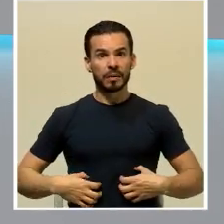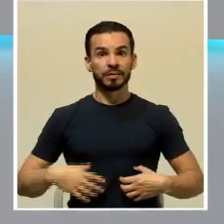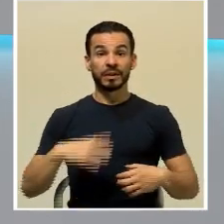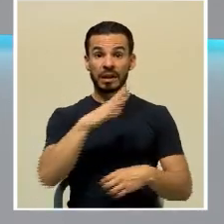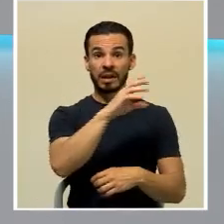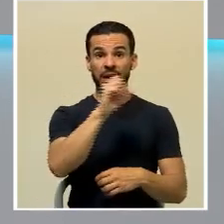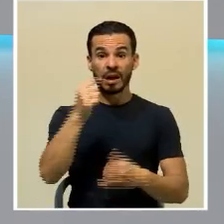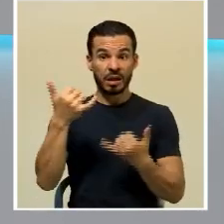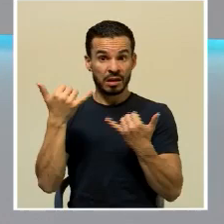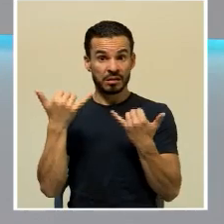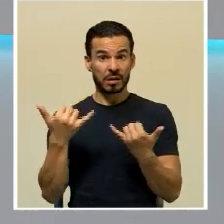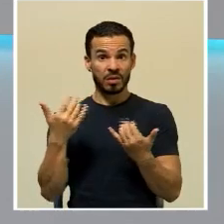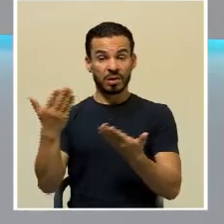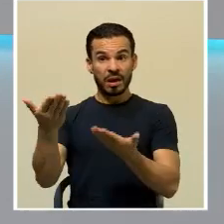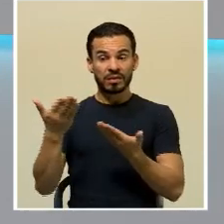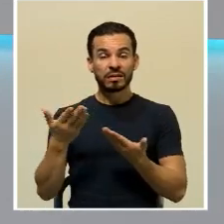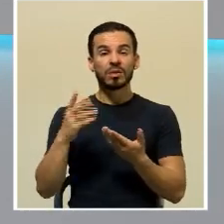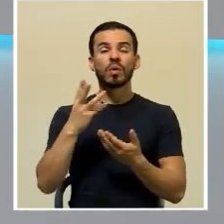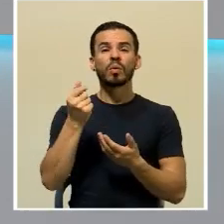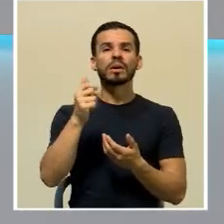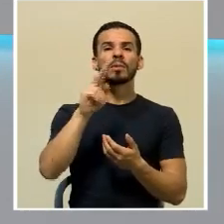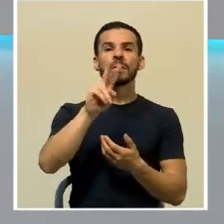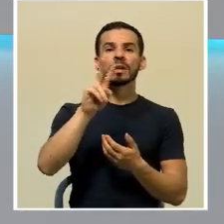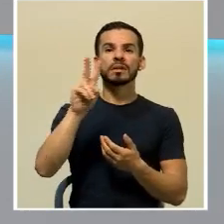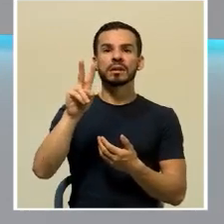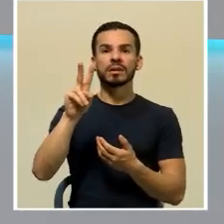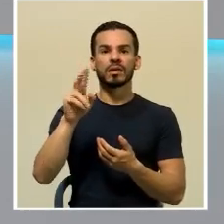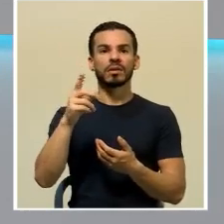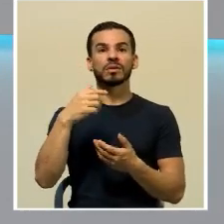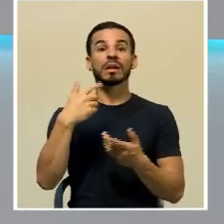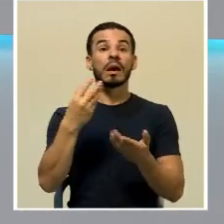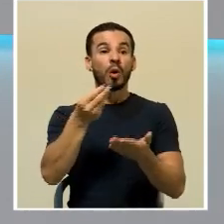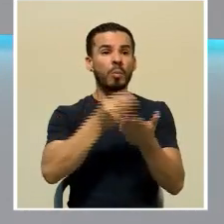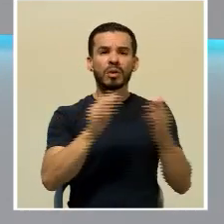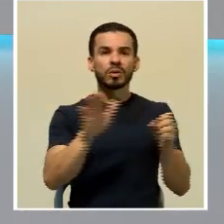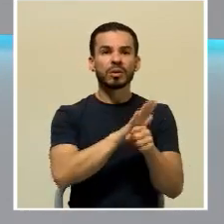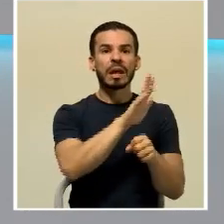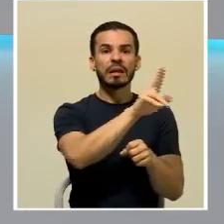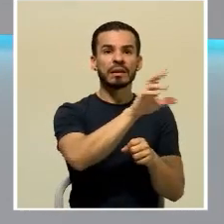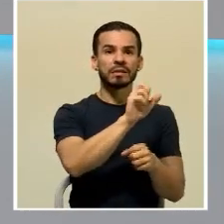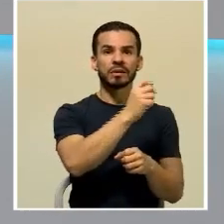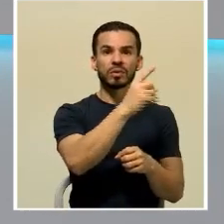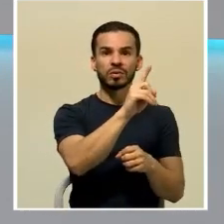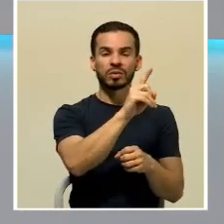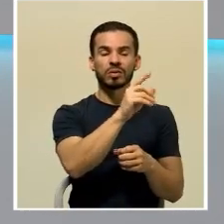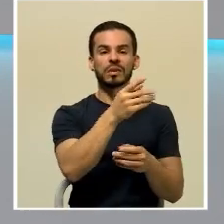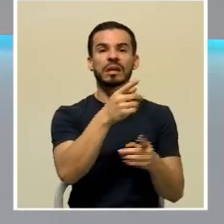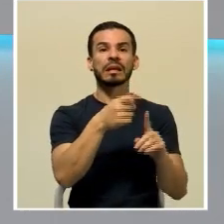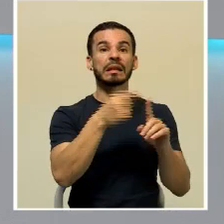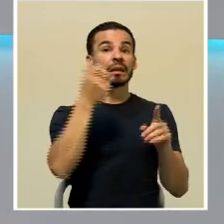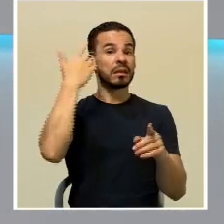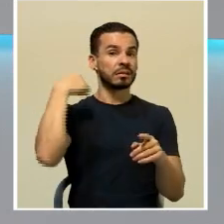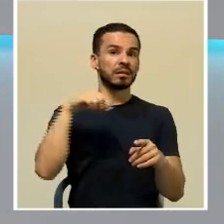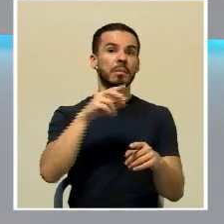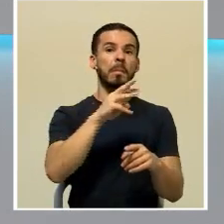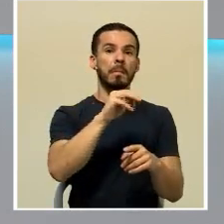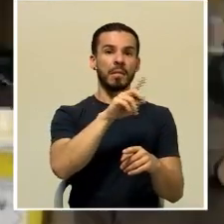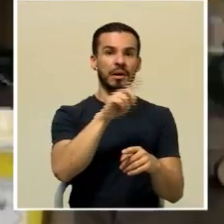solo ha recibido 22 de los 311 ventiladores que encargó y compró desde